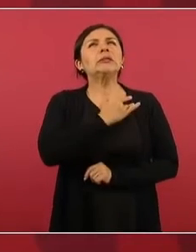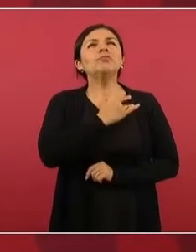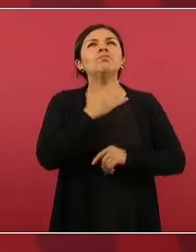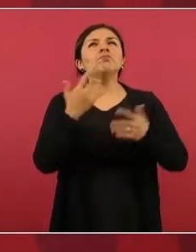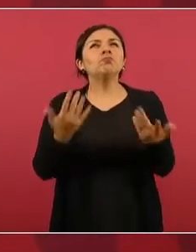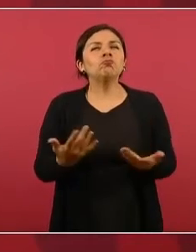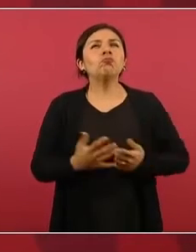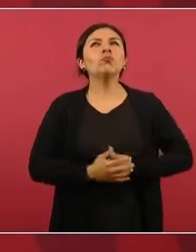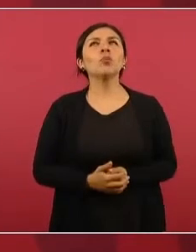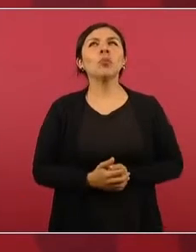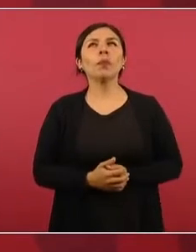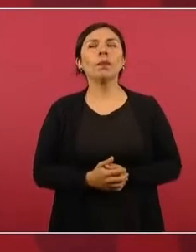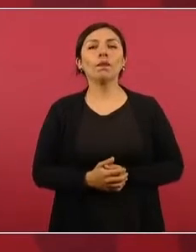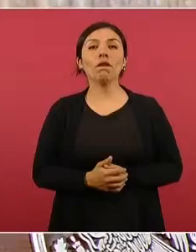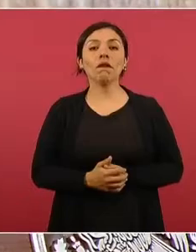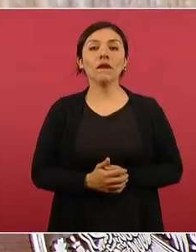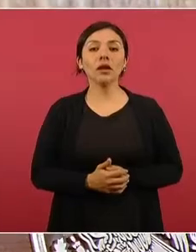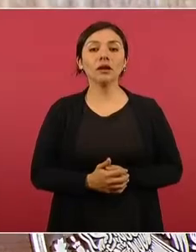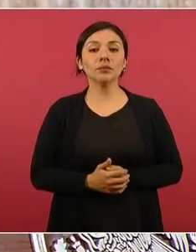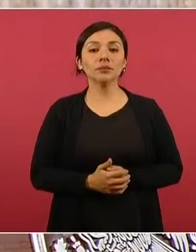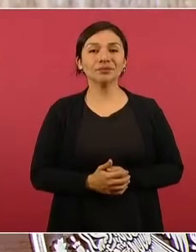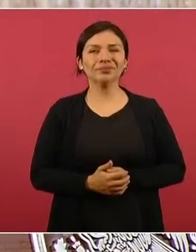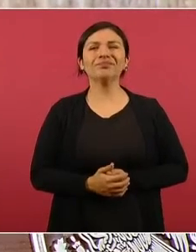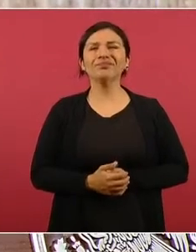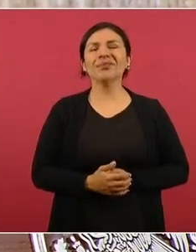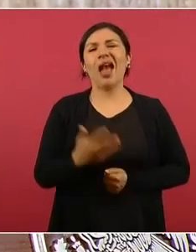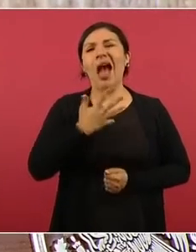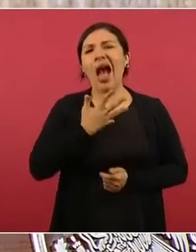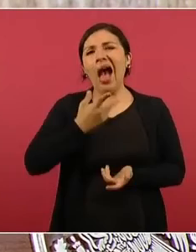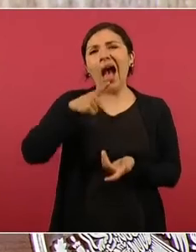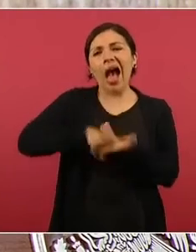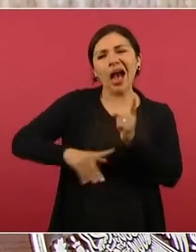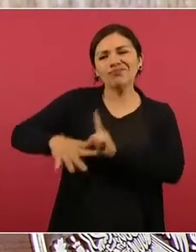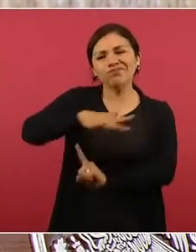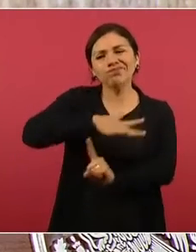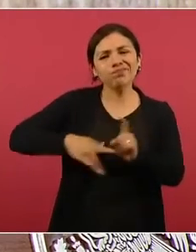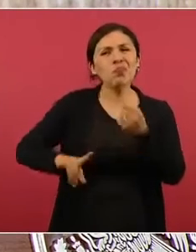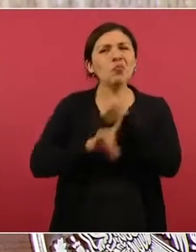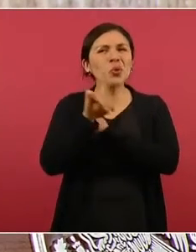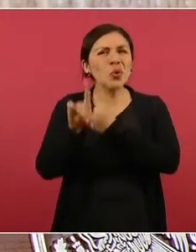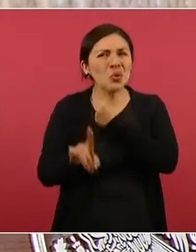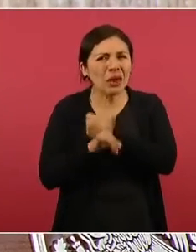que a pesar de las tensiones,